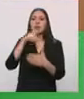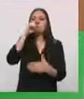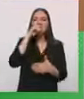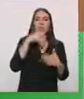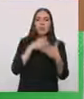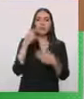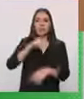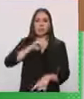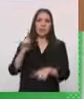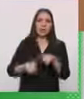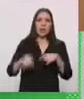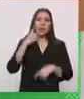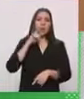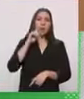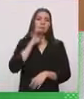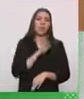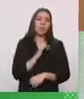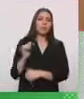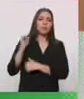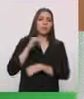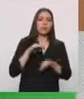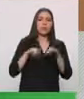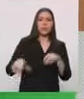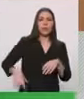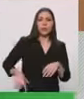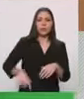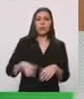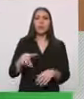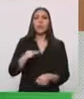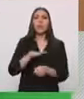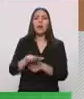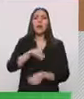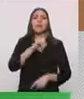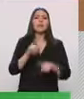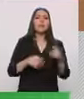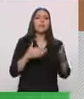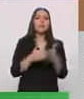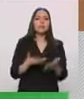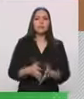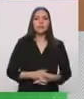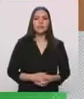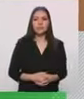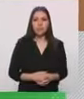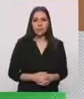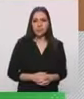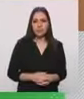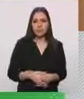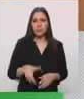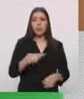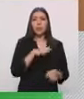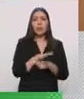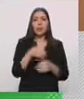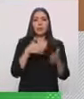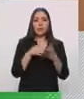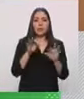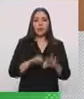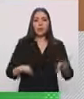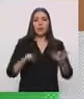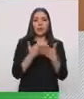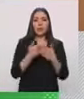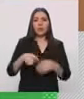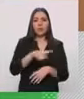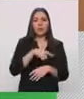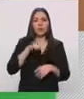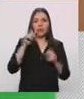serían principalmente estos obstáculos, Mau? Fíjate que es muy importante esto que mencionas de cuáles son los obstáculos, y es ahí donde nosotros entramos con un tema